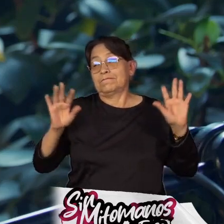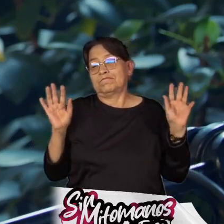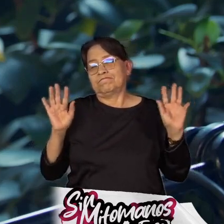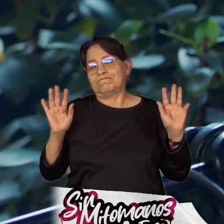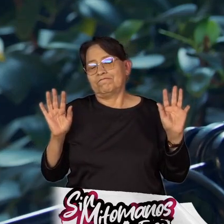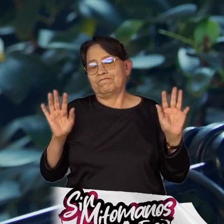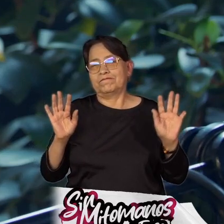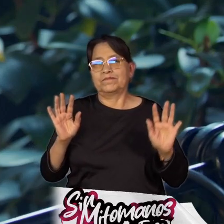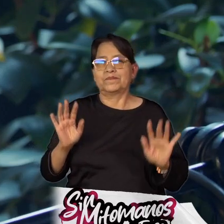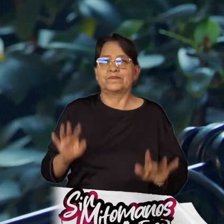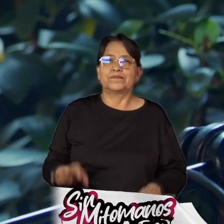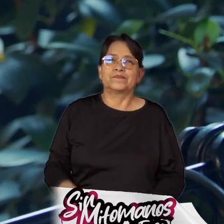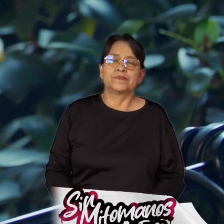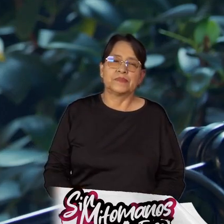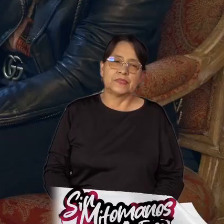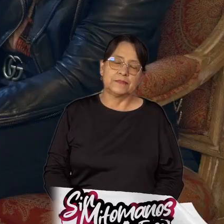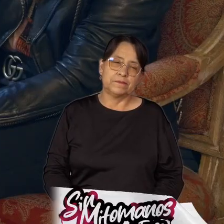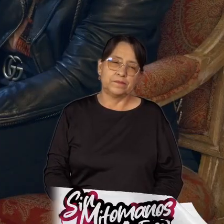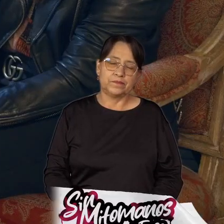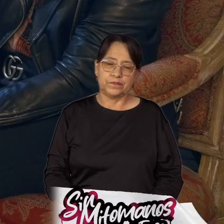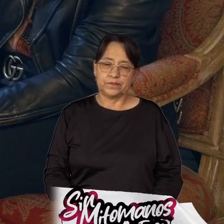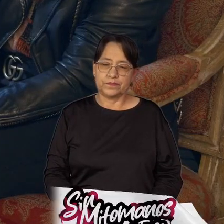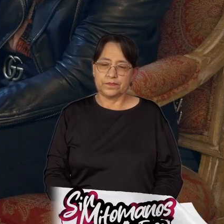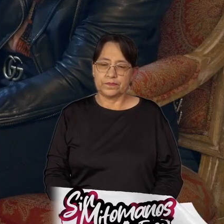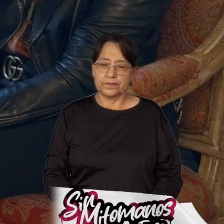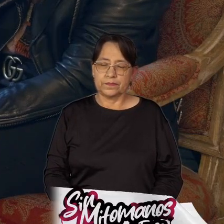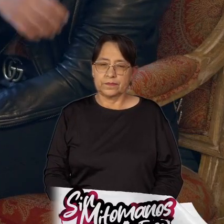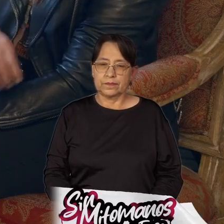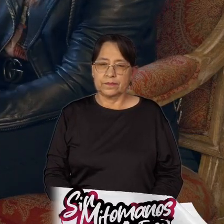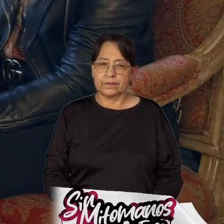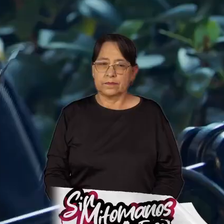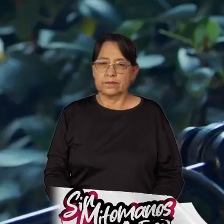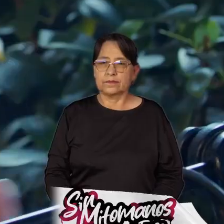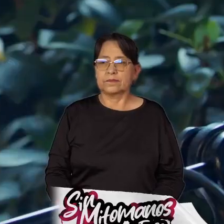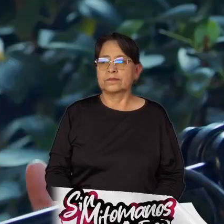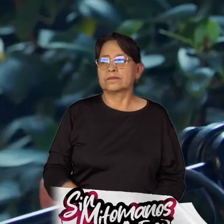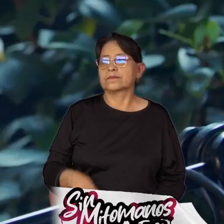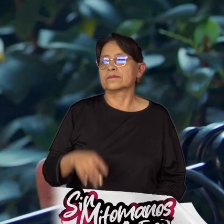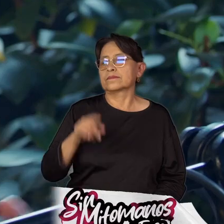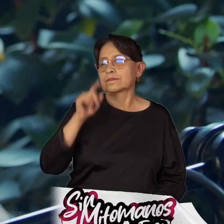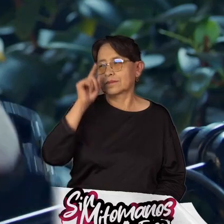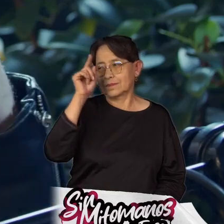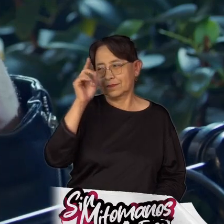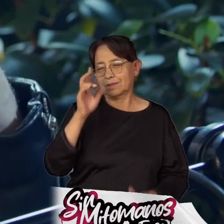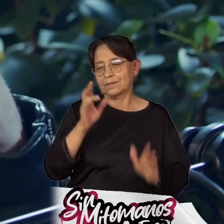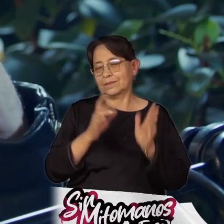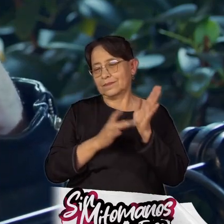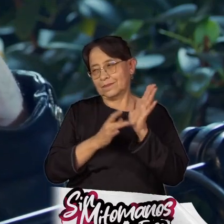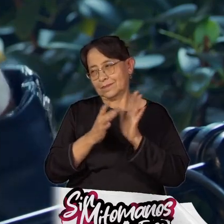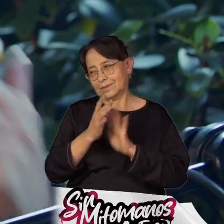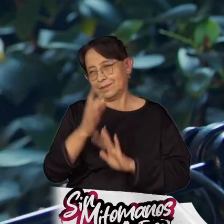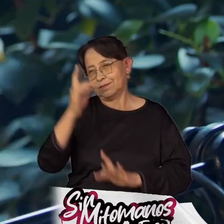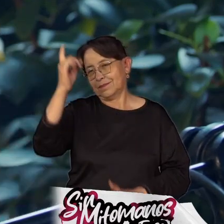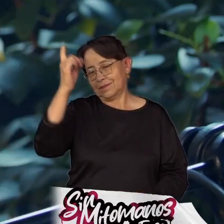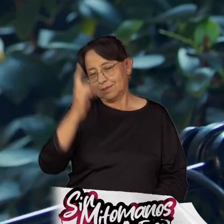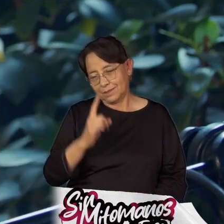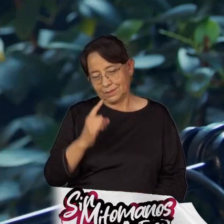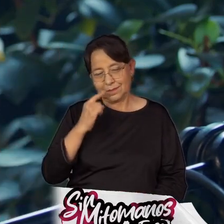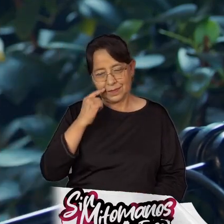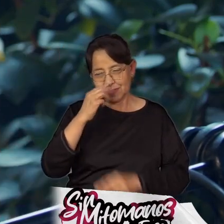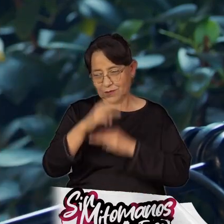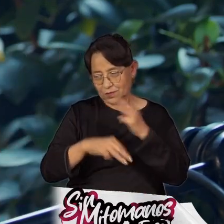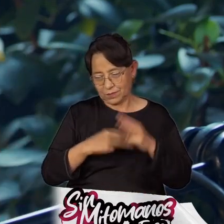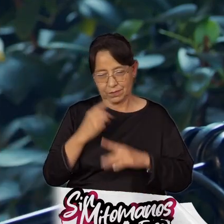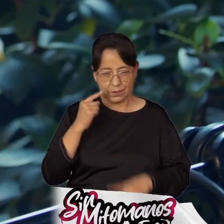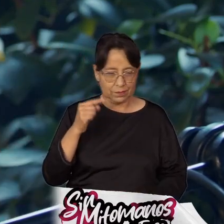en la historia y en su caminar acá en la tierra y aún ya después con los